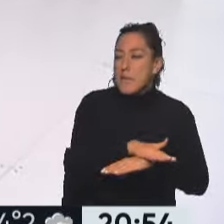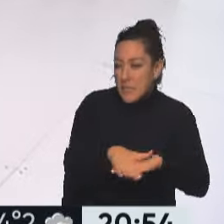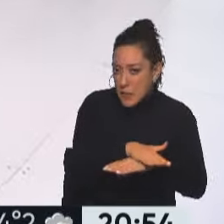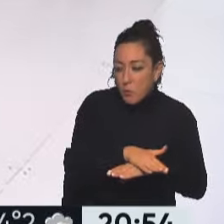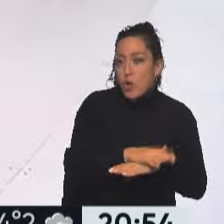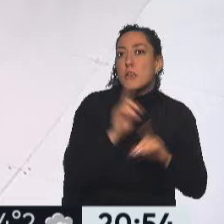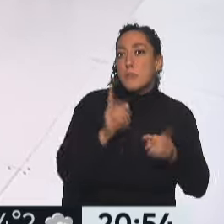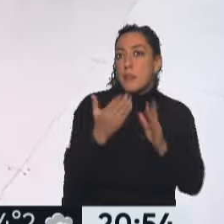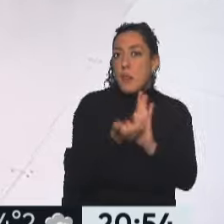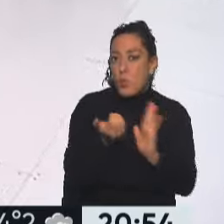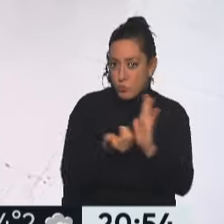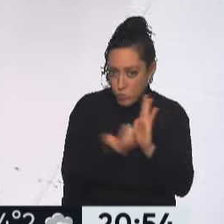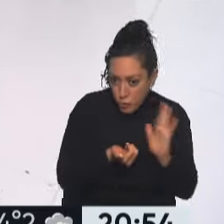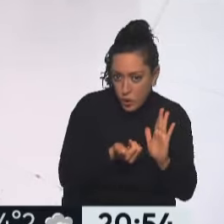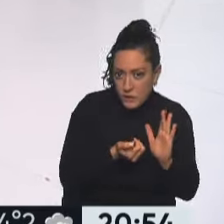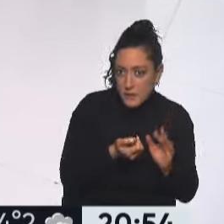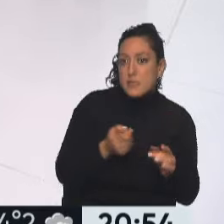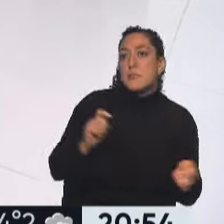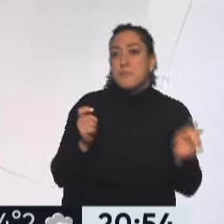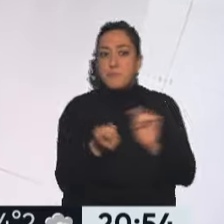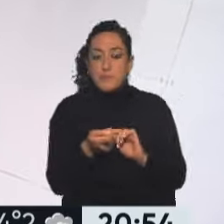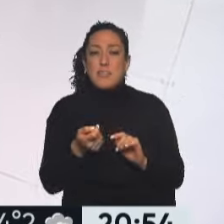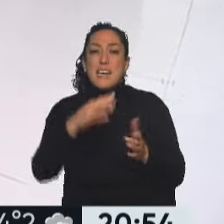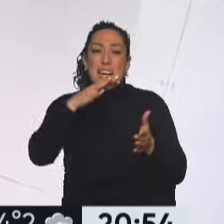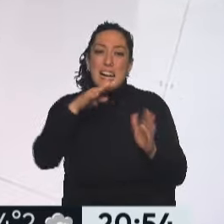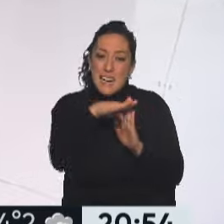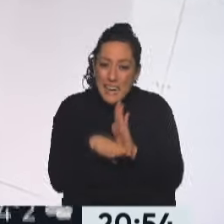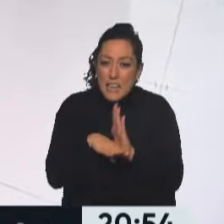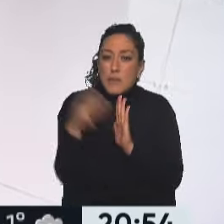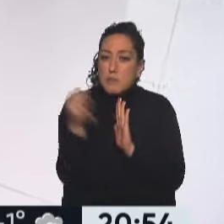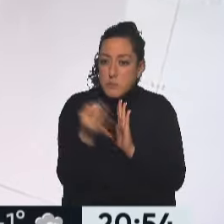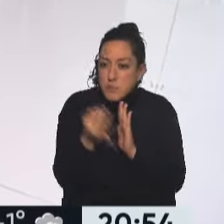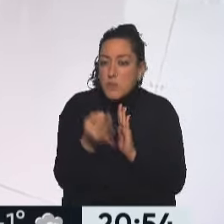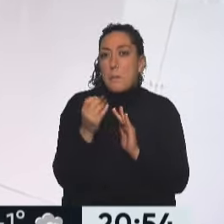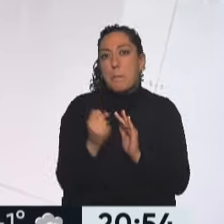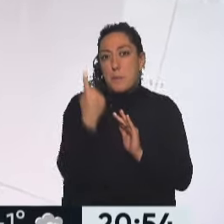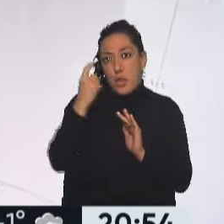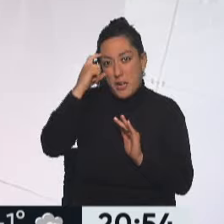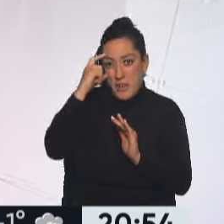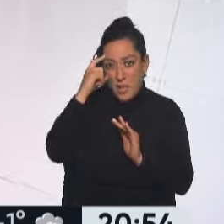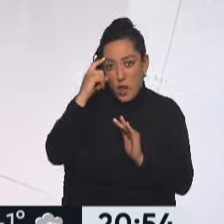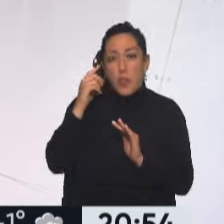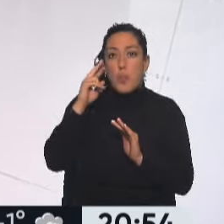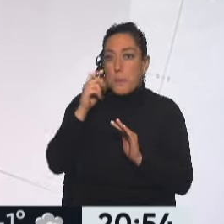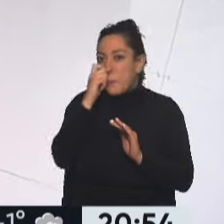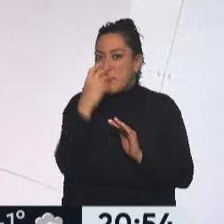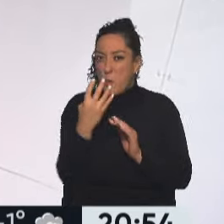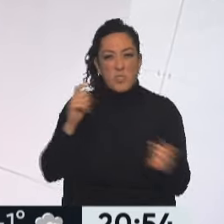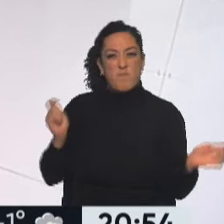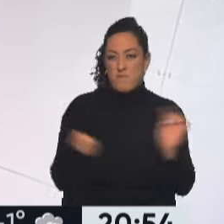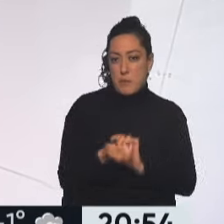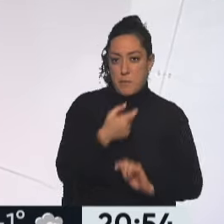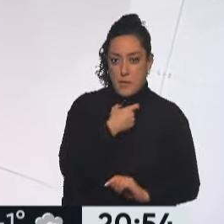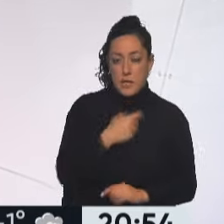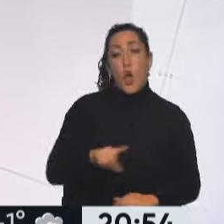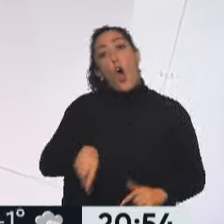deducciones en lugar del régimen cedular que está vigente en la Argentina desde el 1 de enero de 2024. La